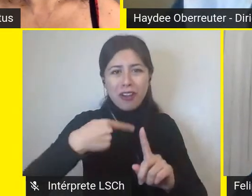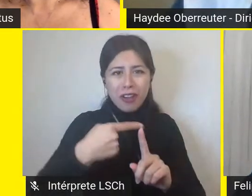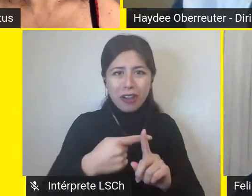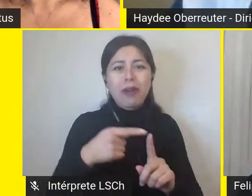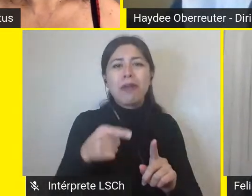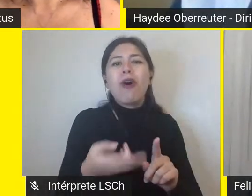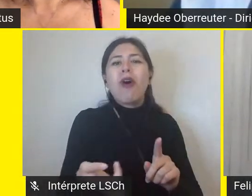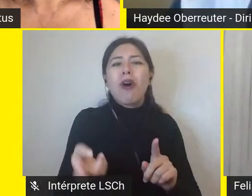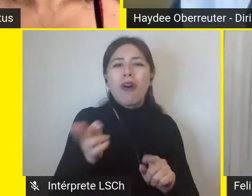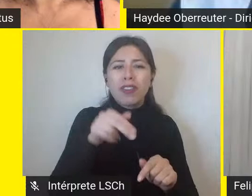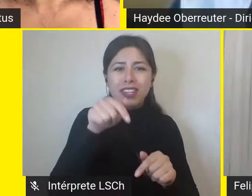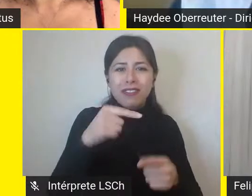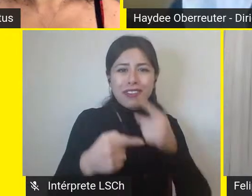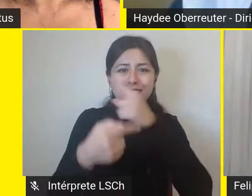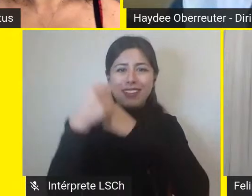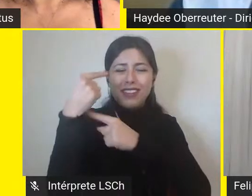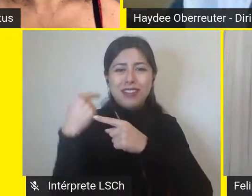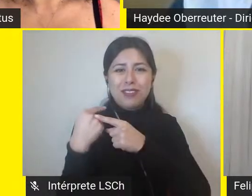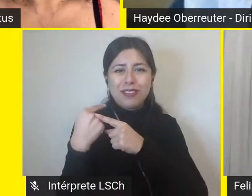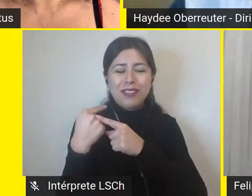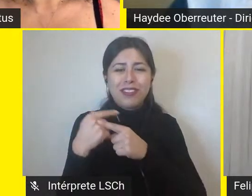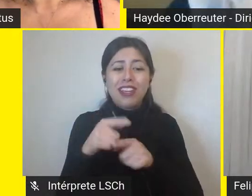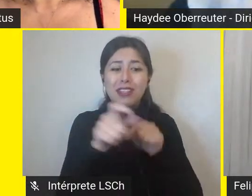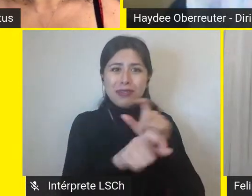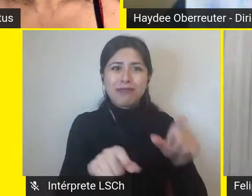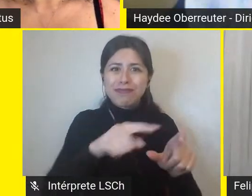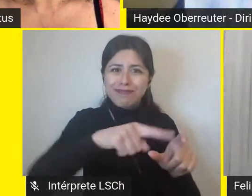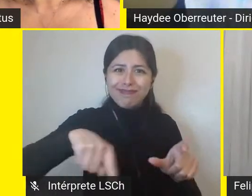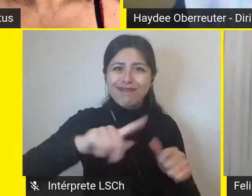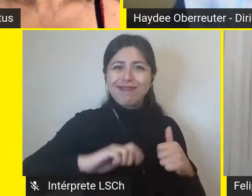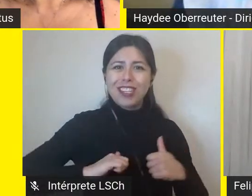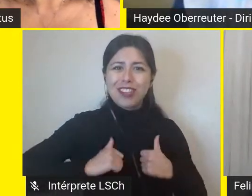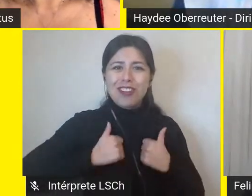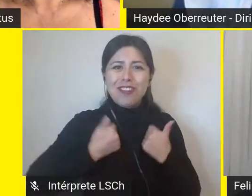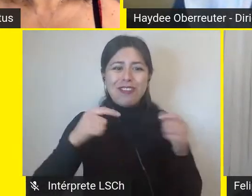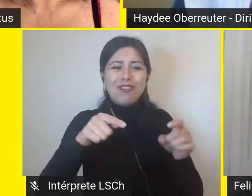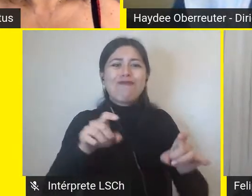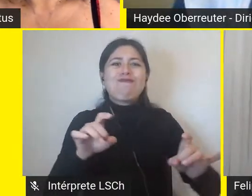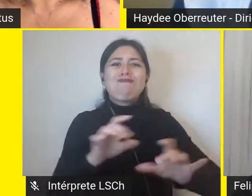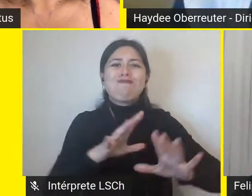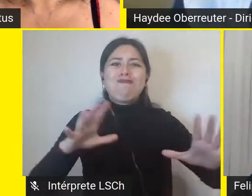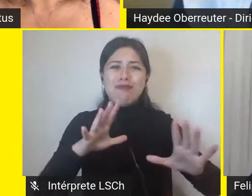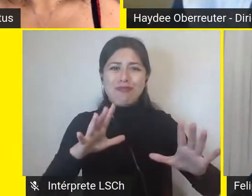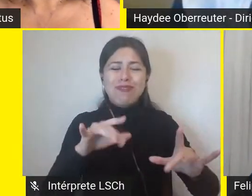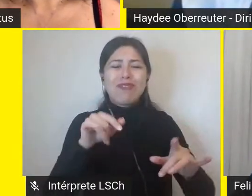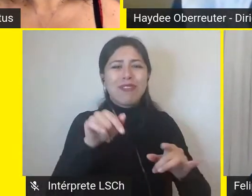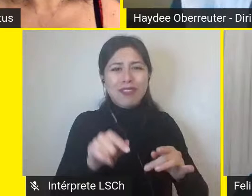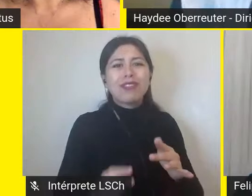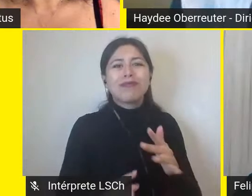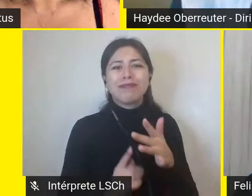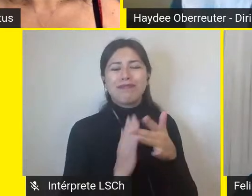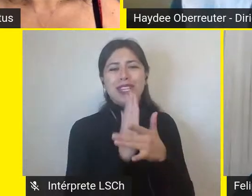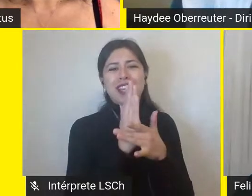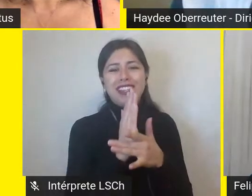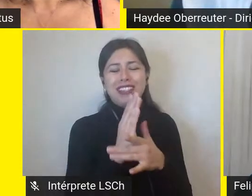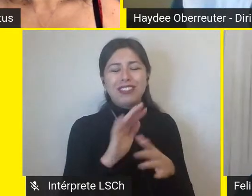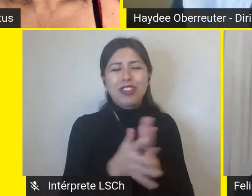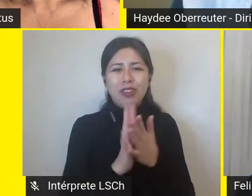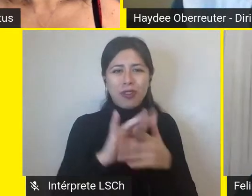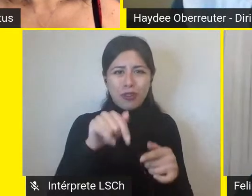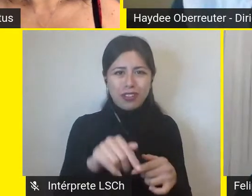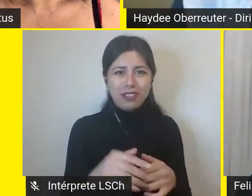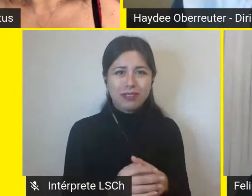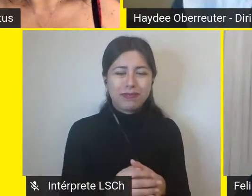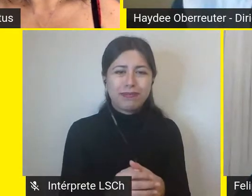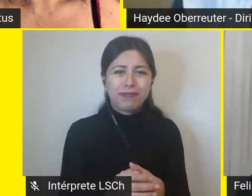historia, que son los que hacen de elemento detonante en todo esto, ¿no? Pero